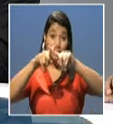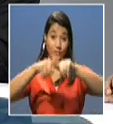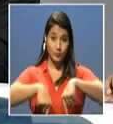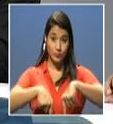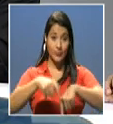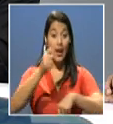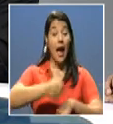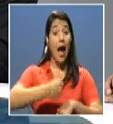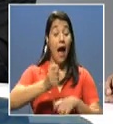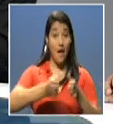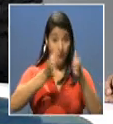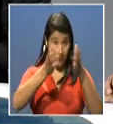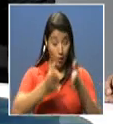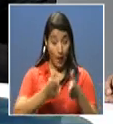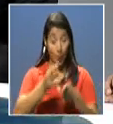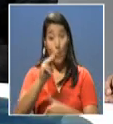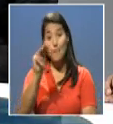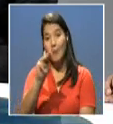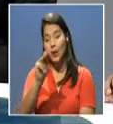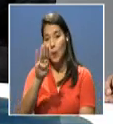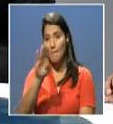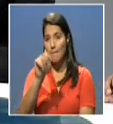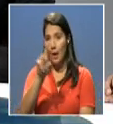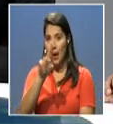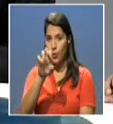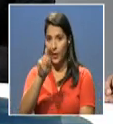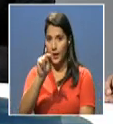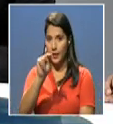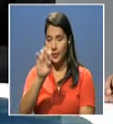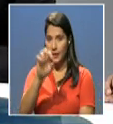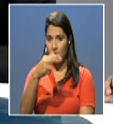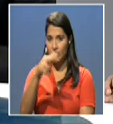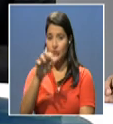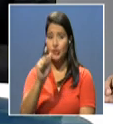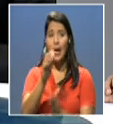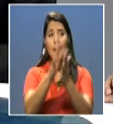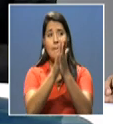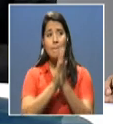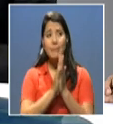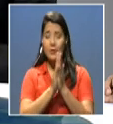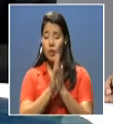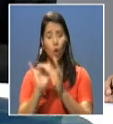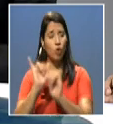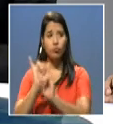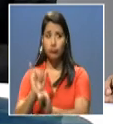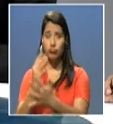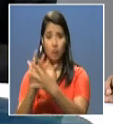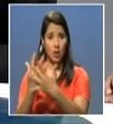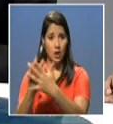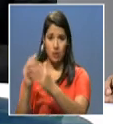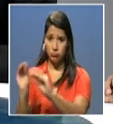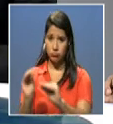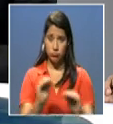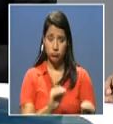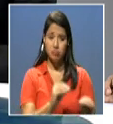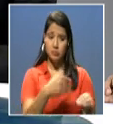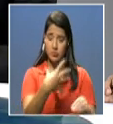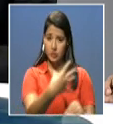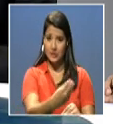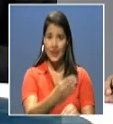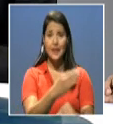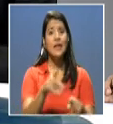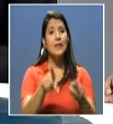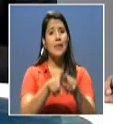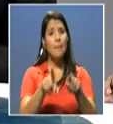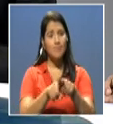El abogado de este último solicitó que se le quite la prisión preventiva y que se levante el impedimento de ejercer como gerente